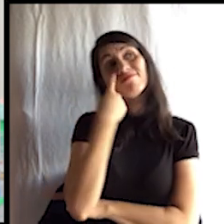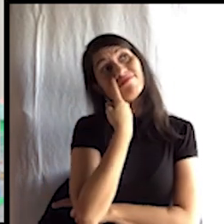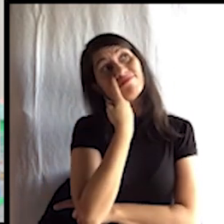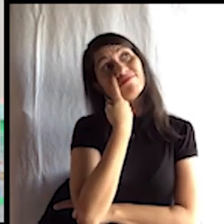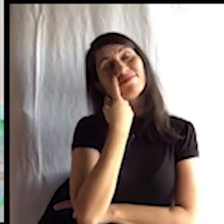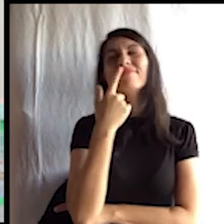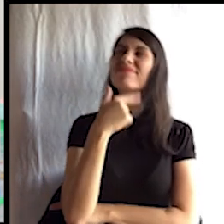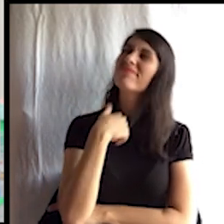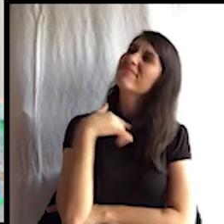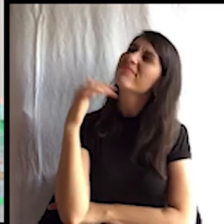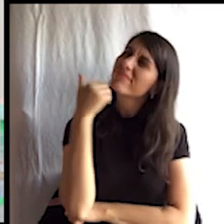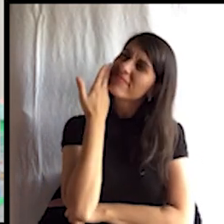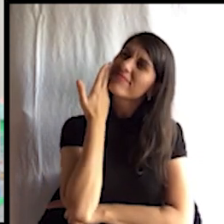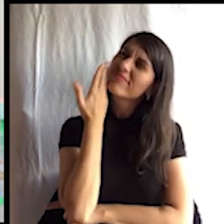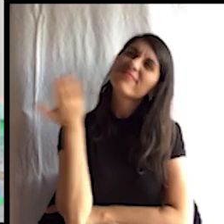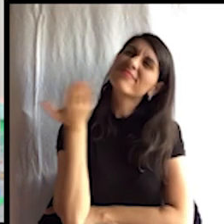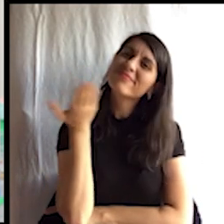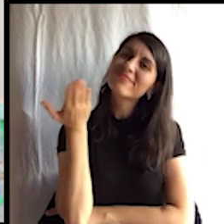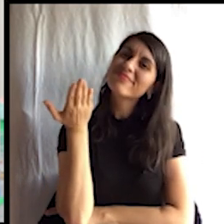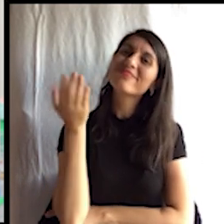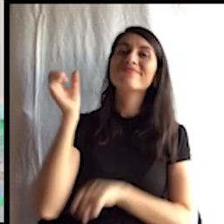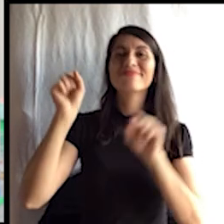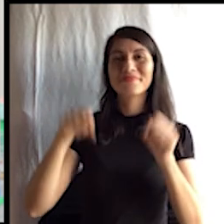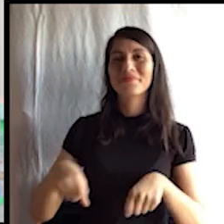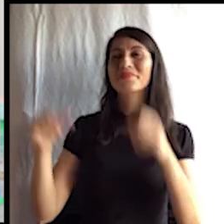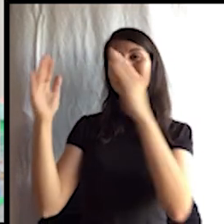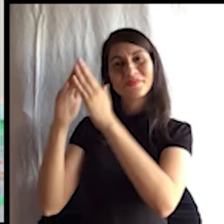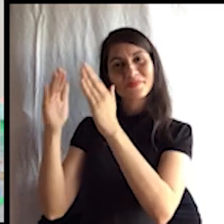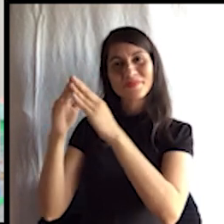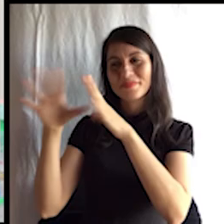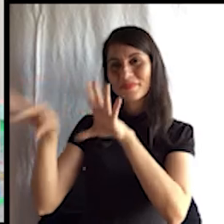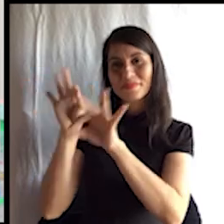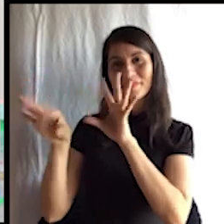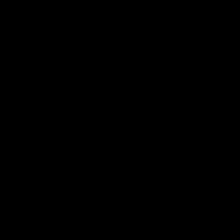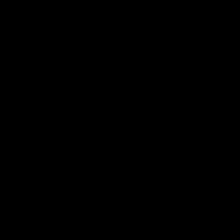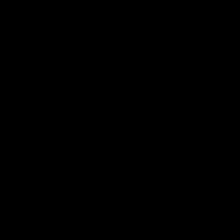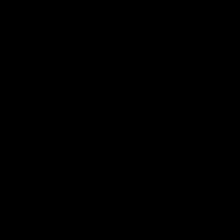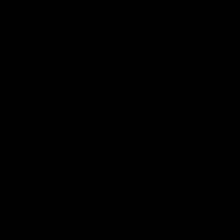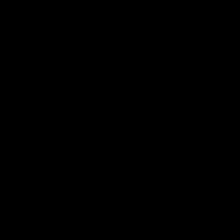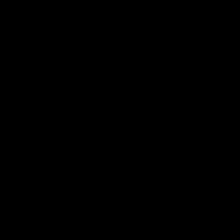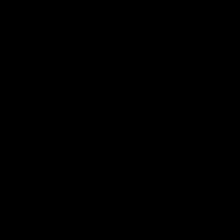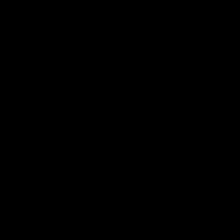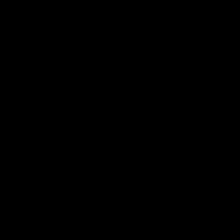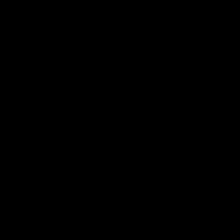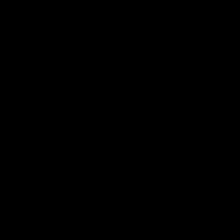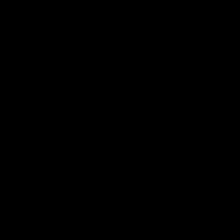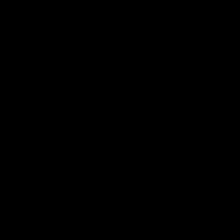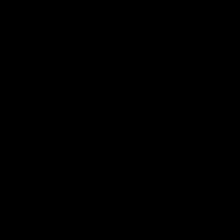aburrido o tengas ganas de hacer algo, puedas utilizar esta técnica.